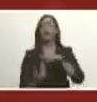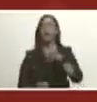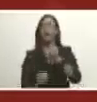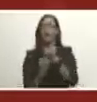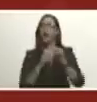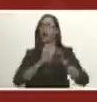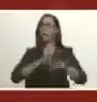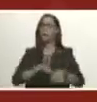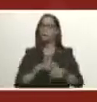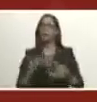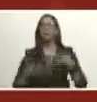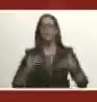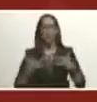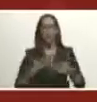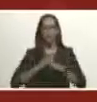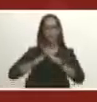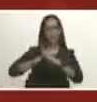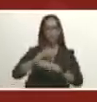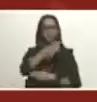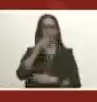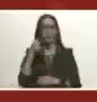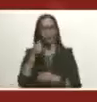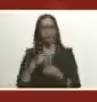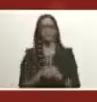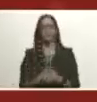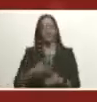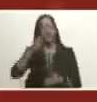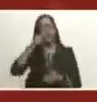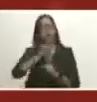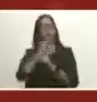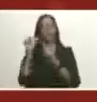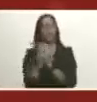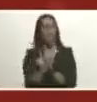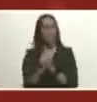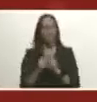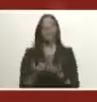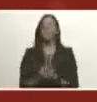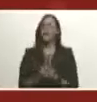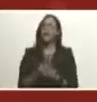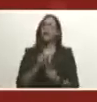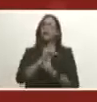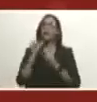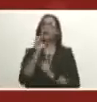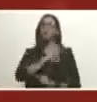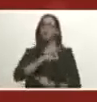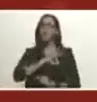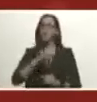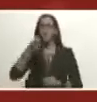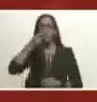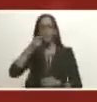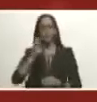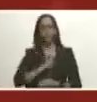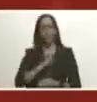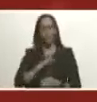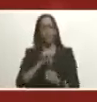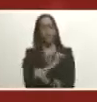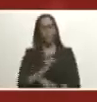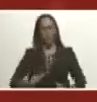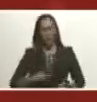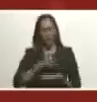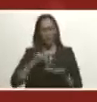a las operaciones de antidrogas, guardería ambiental, para el ecosocialismo y seguridad, propios de la Guardia